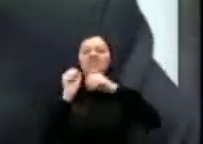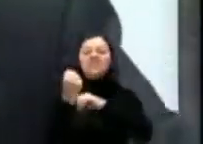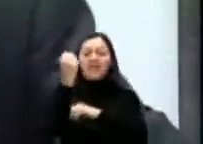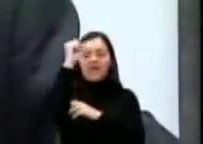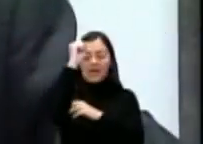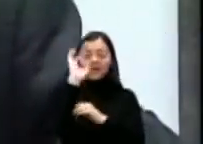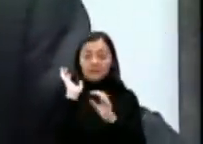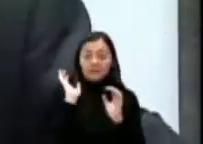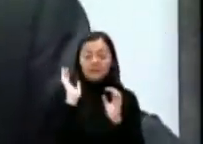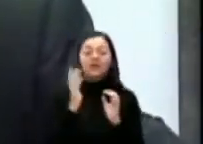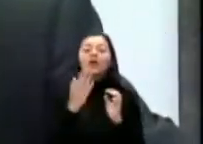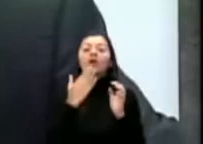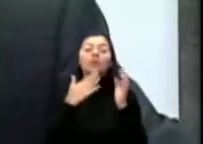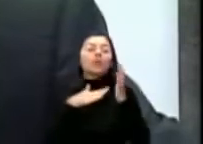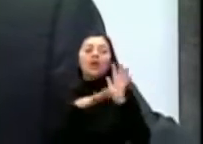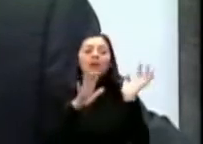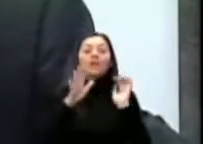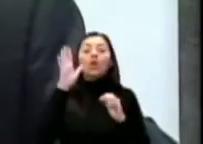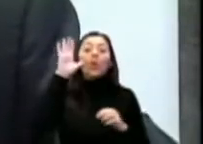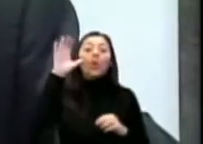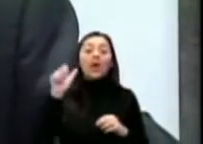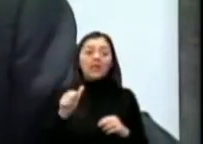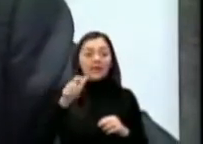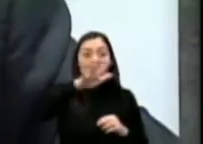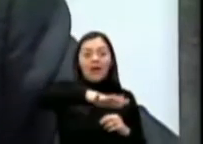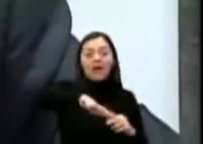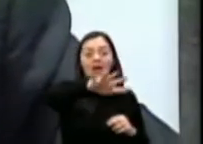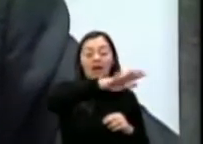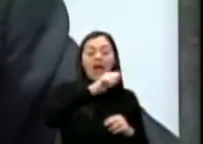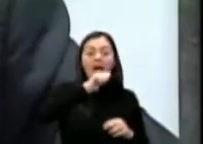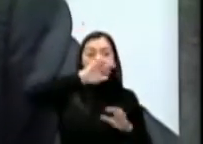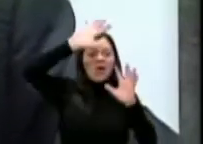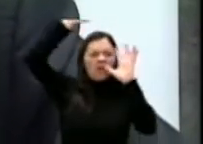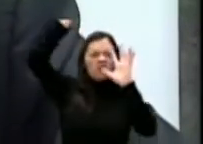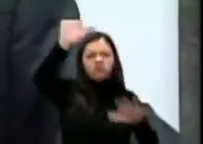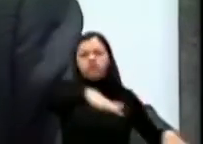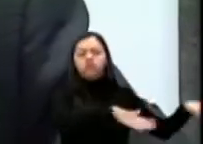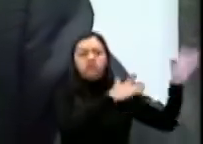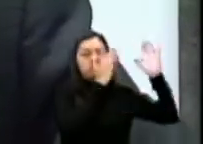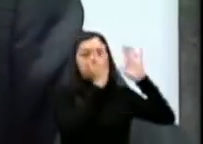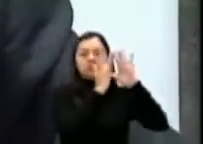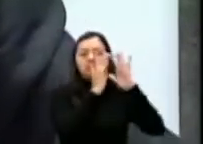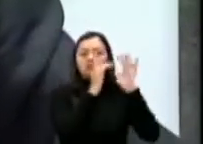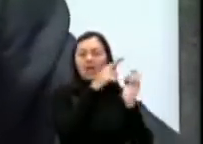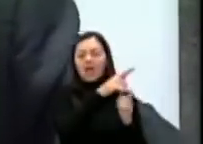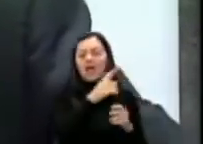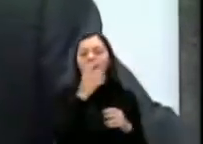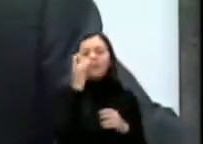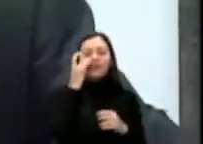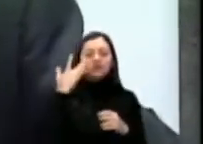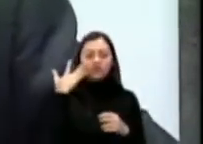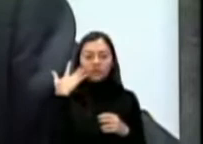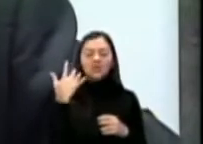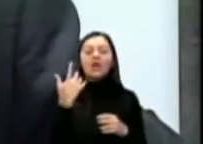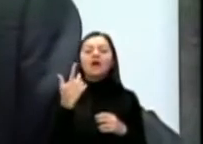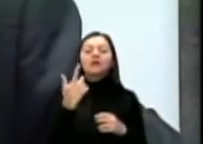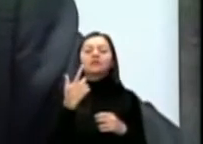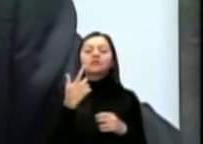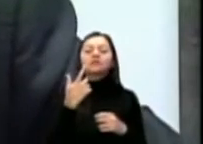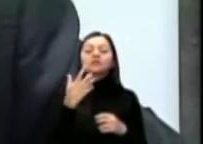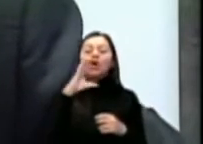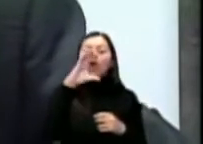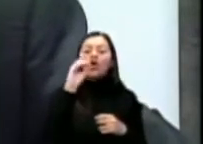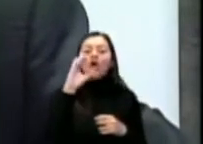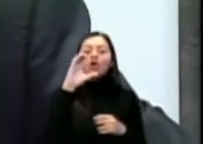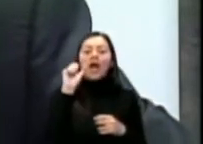amazonía coca-codo sinclair el proyecto más grande de toda la historia del ecuador hasta ahora mira hacia la amazonía ésta involucra